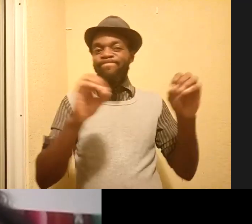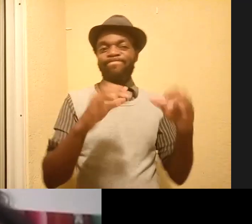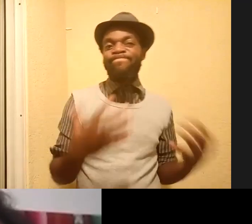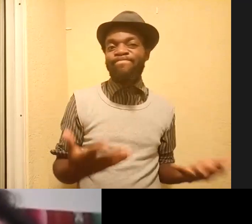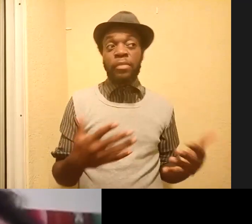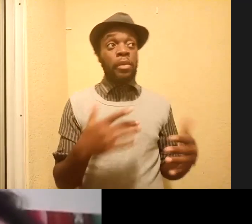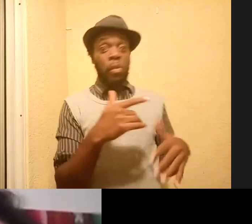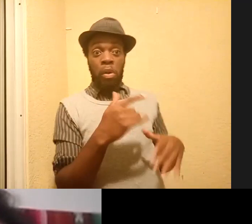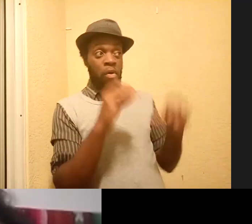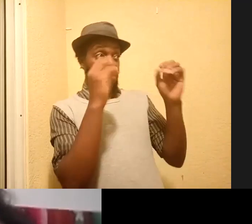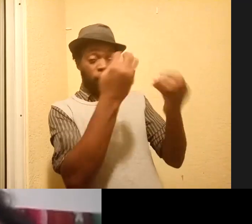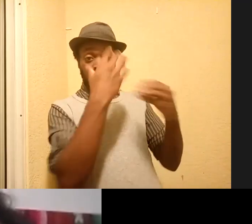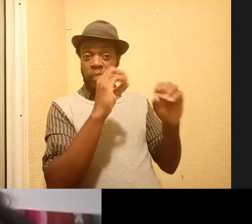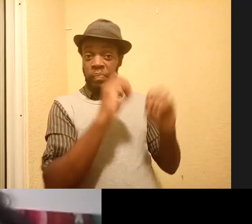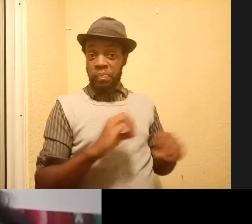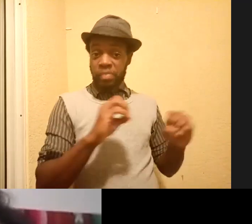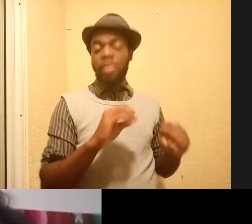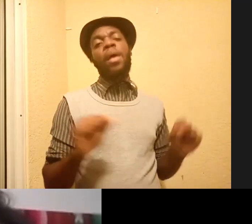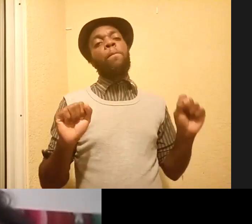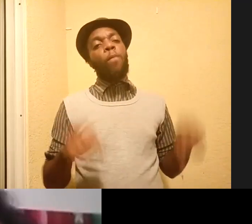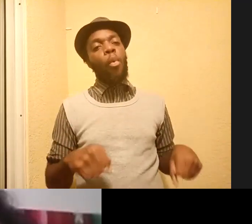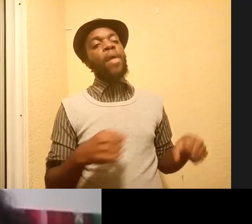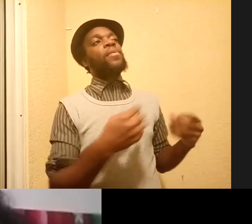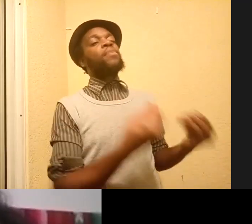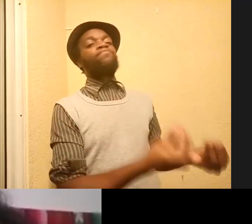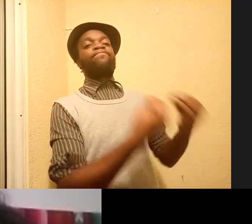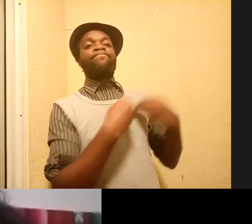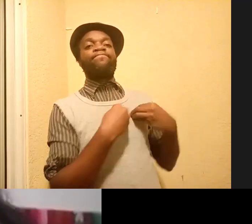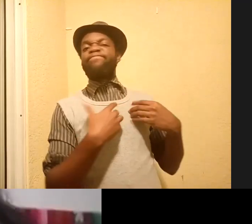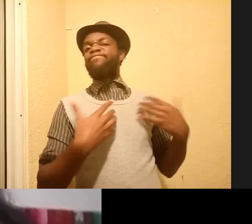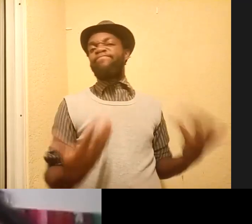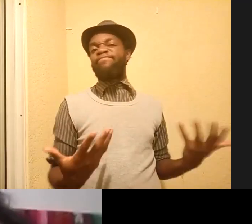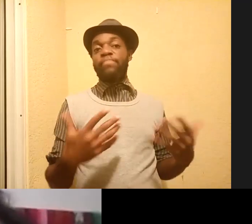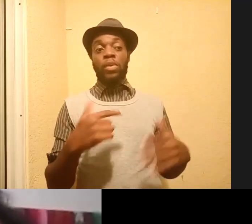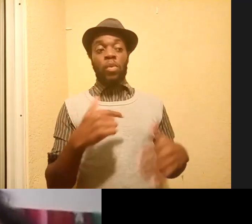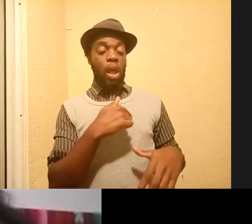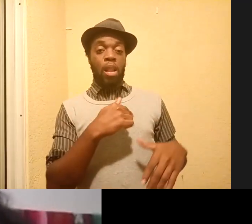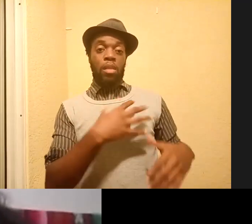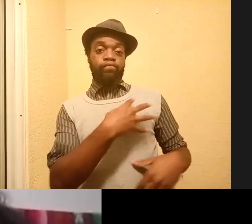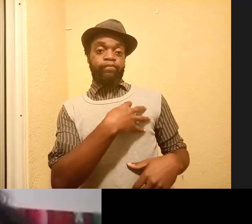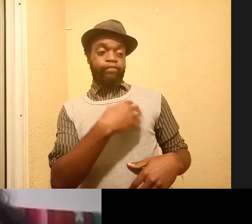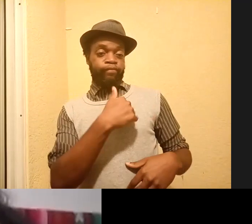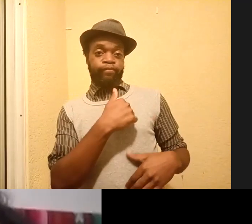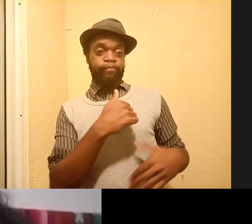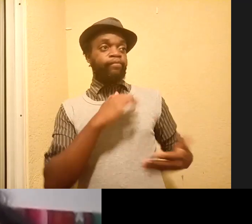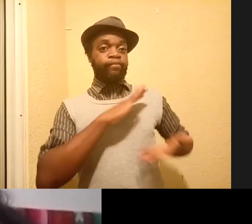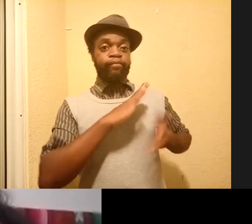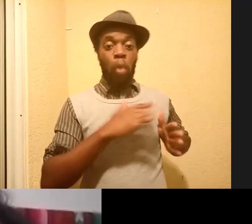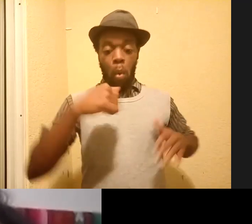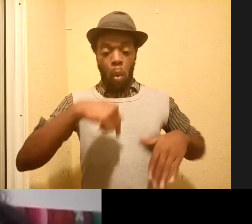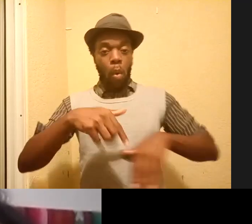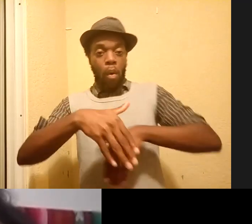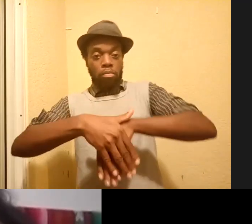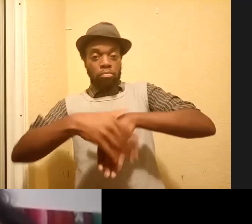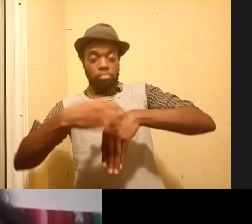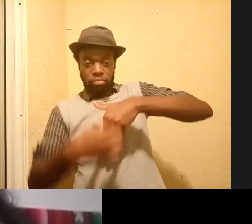proclives a la adquisición del cáncer uterino o de mama, lo que debería ser trabajado